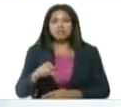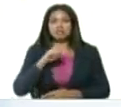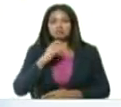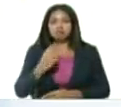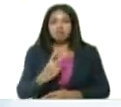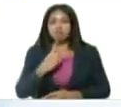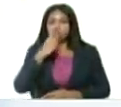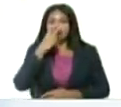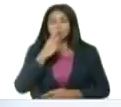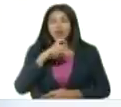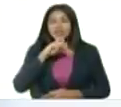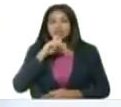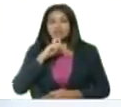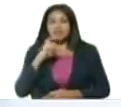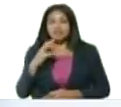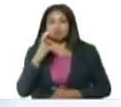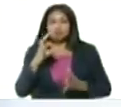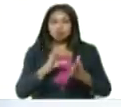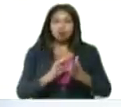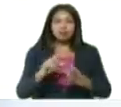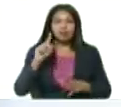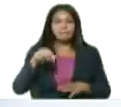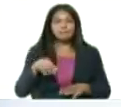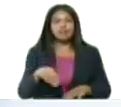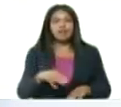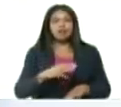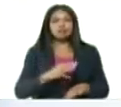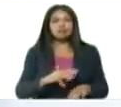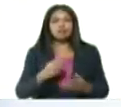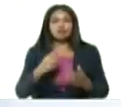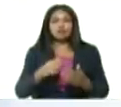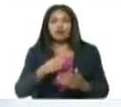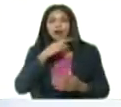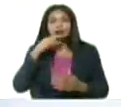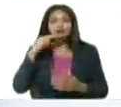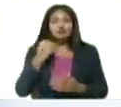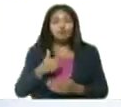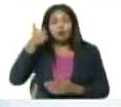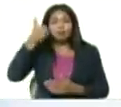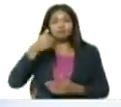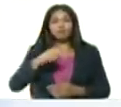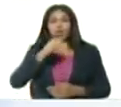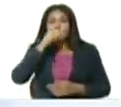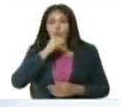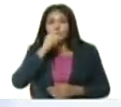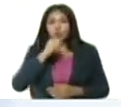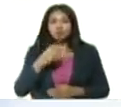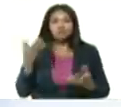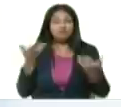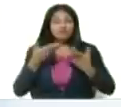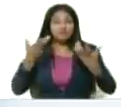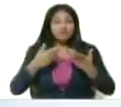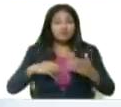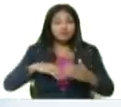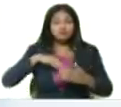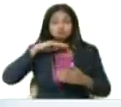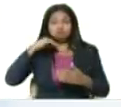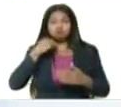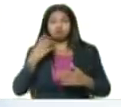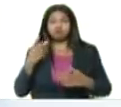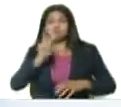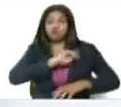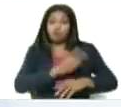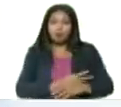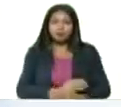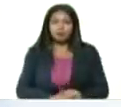respiratoria, tenía una diabetes descompensada, tos seca o malestar general, fiebre, y el